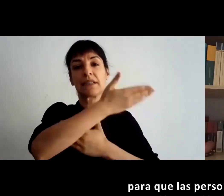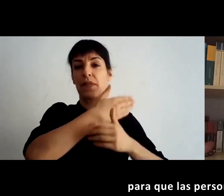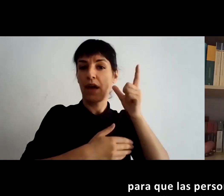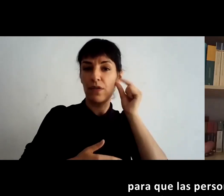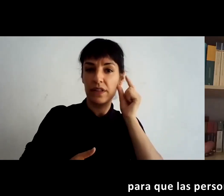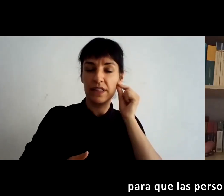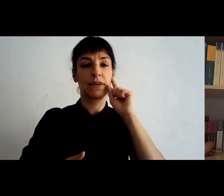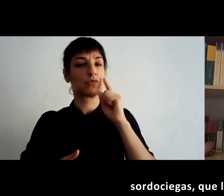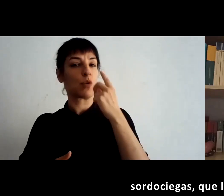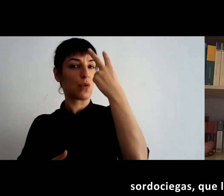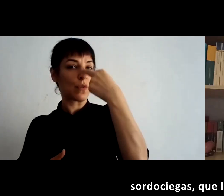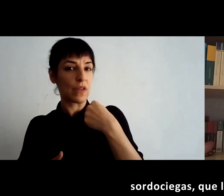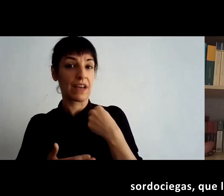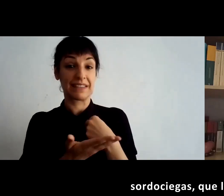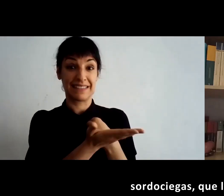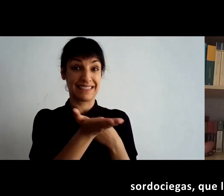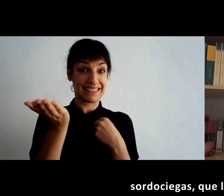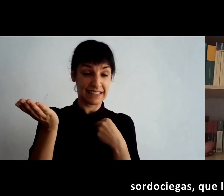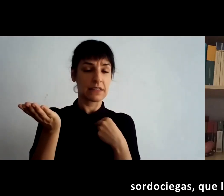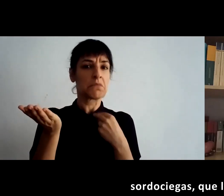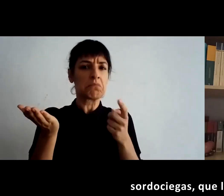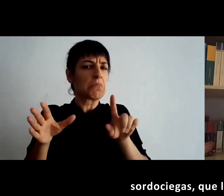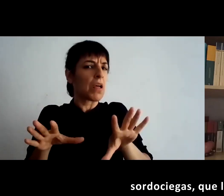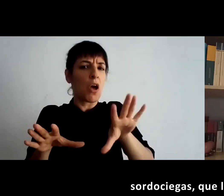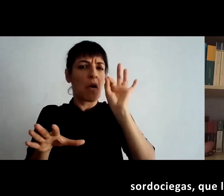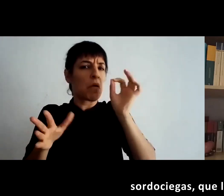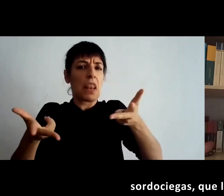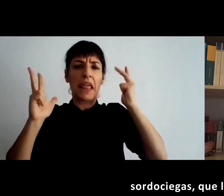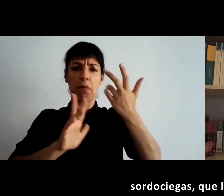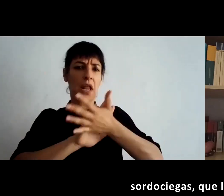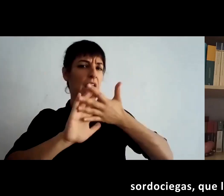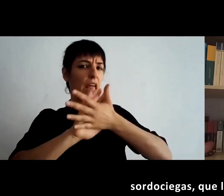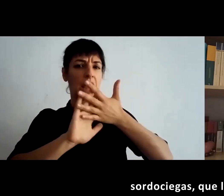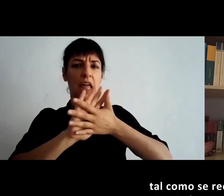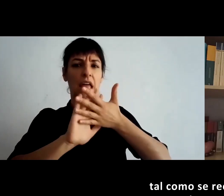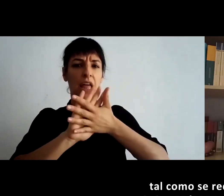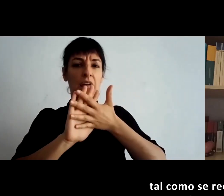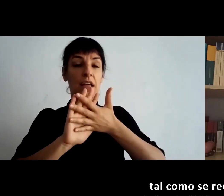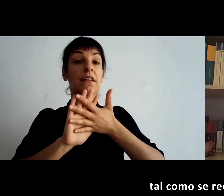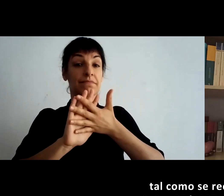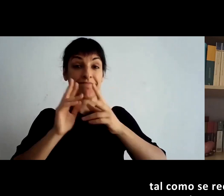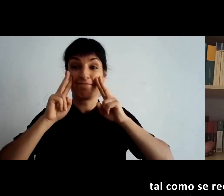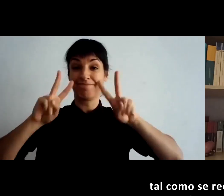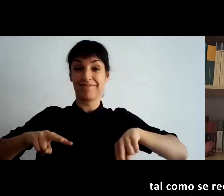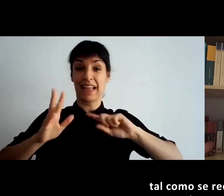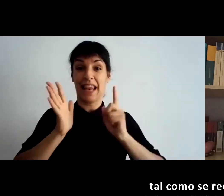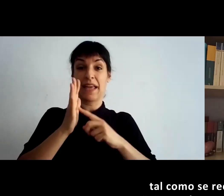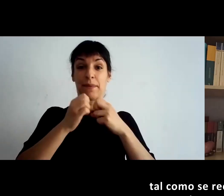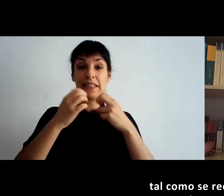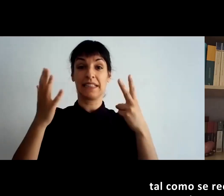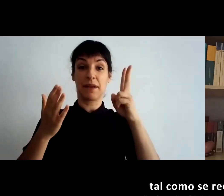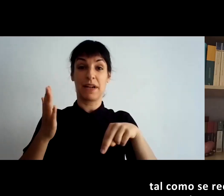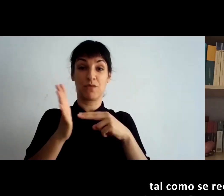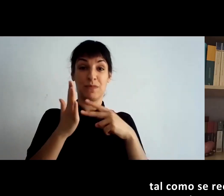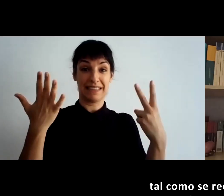auditiva, sordociegas, que libremente optan por usar esta lengua, tal y como se le reconoce en la Ley